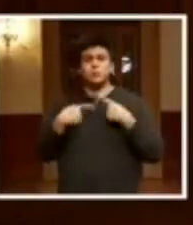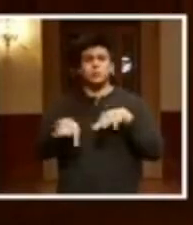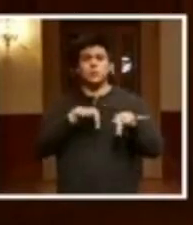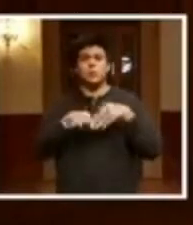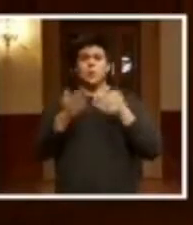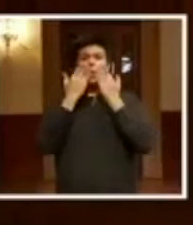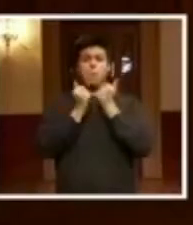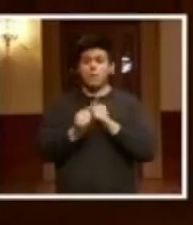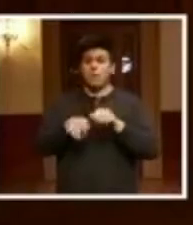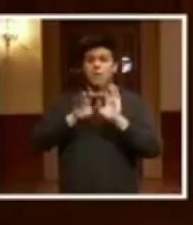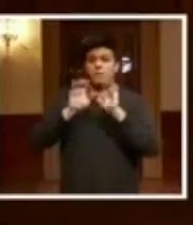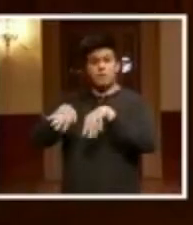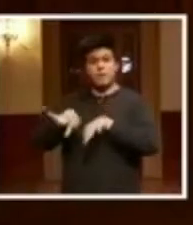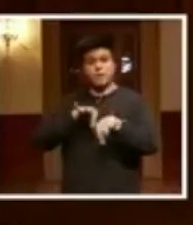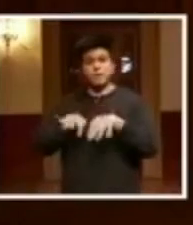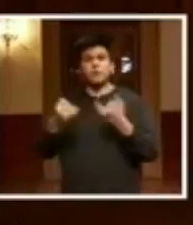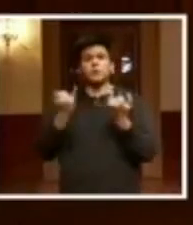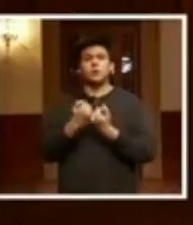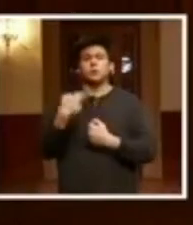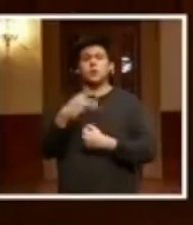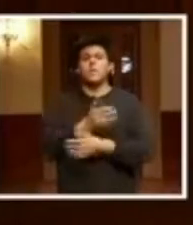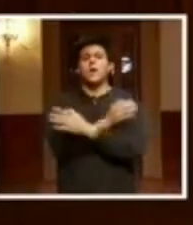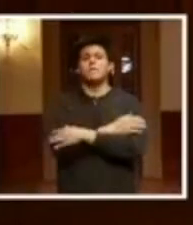desempleados, también conocida como Abraza Nuevo León.